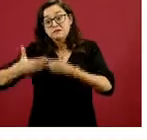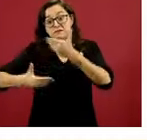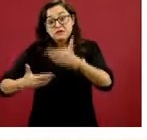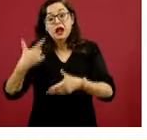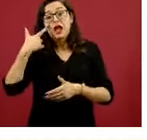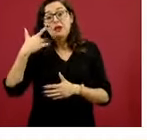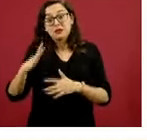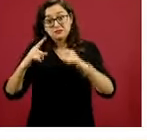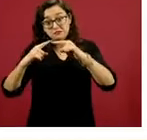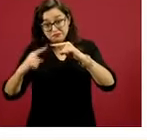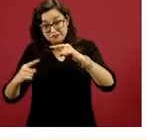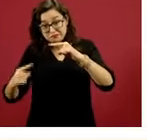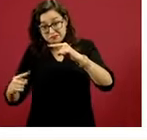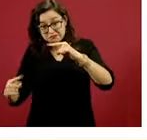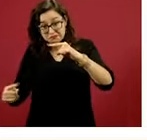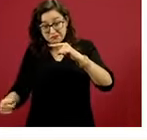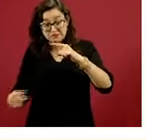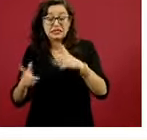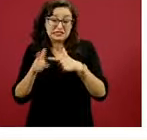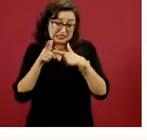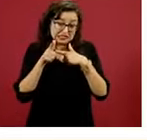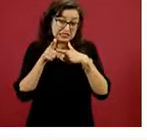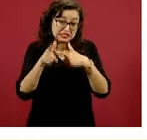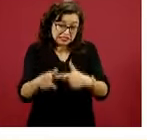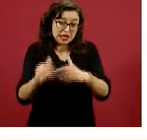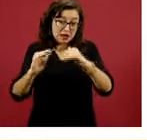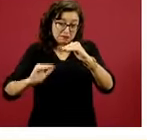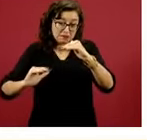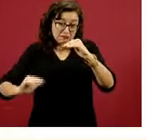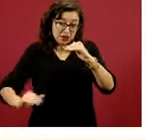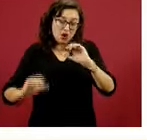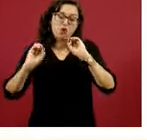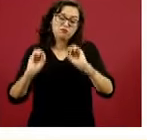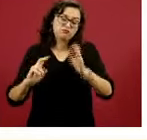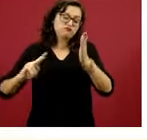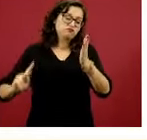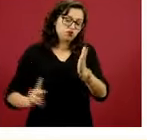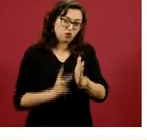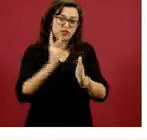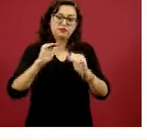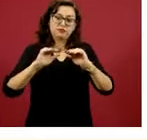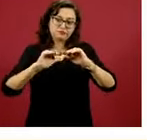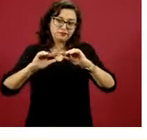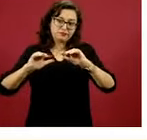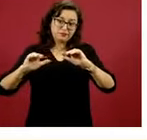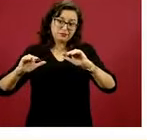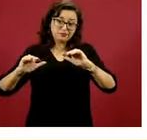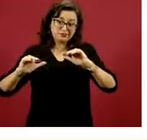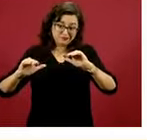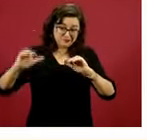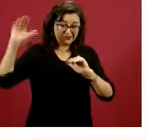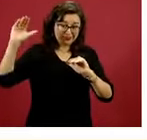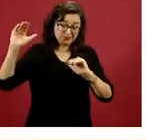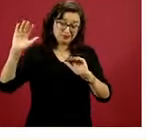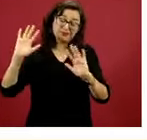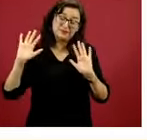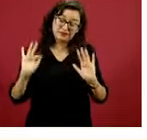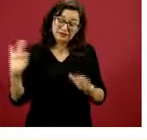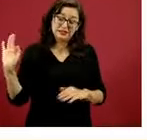este descenso continúa con la tendencia negativa o vuelve a entrar a una meseta con el riesgo